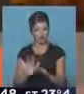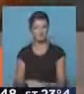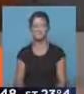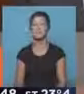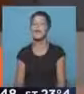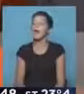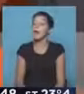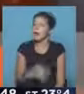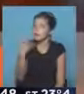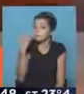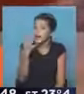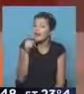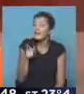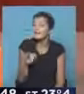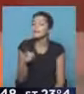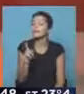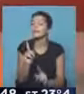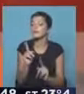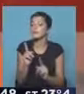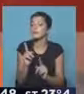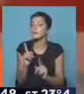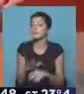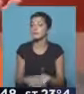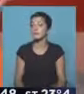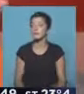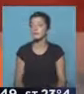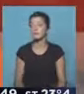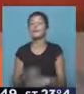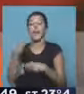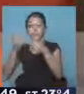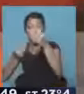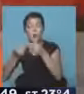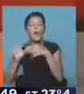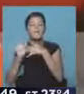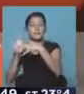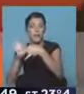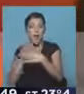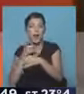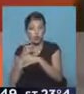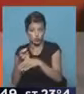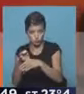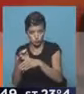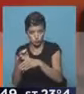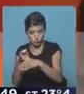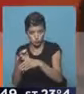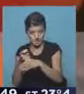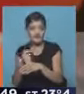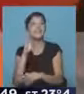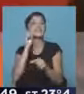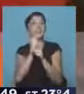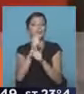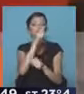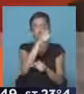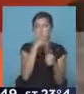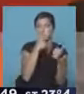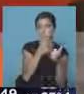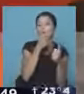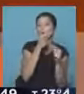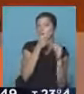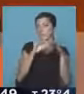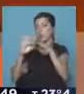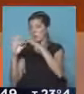consumo ligada a la inclusión al ramo financiero que rompía el mundo laboral en los eeuu y lo trasladaba china